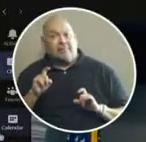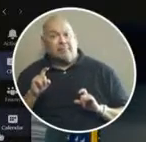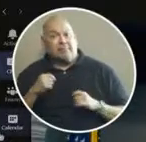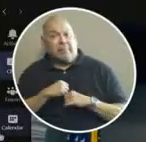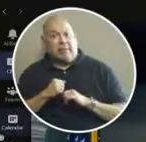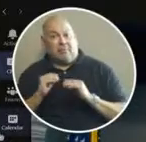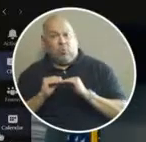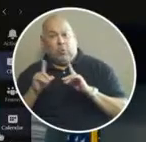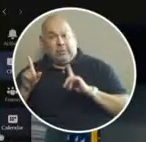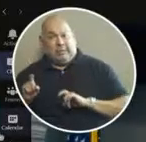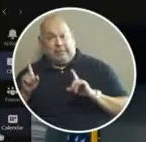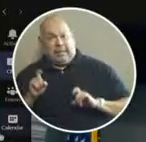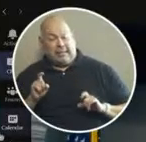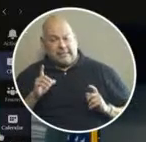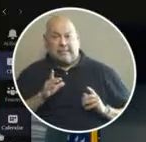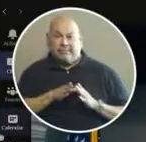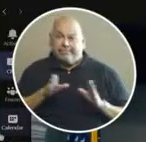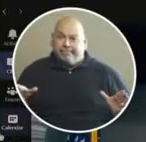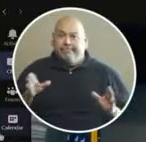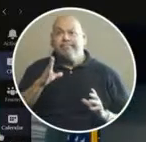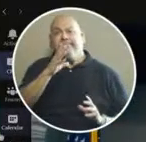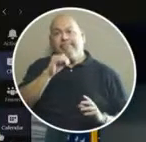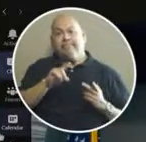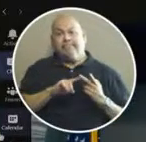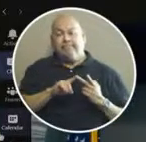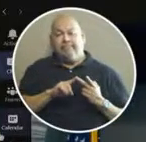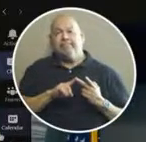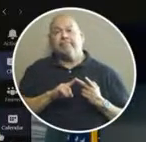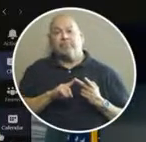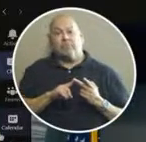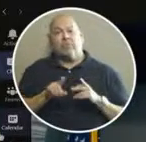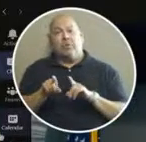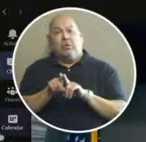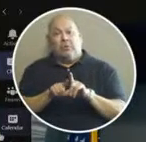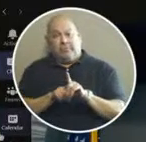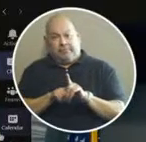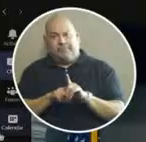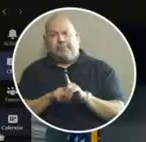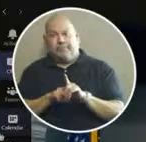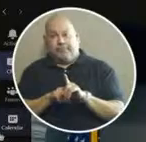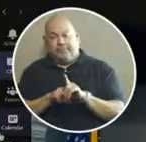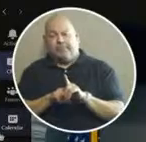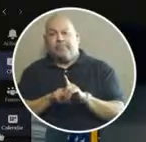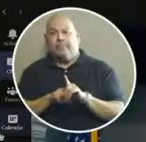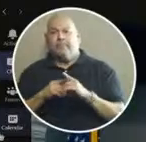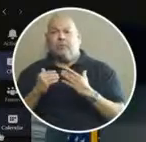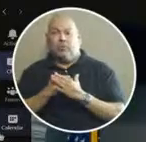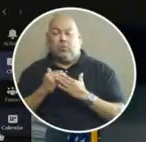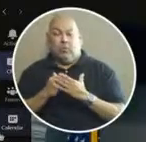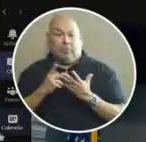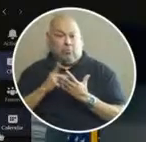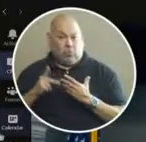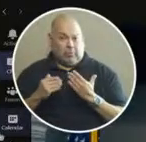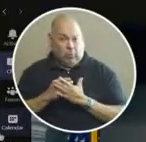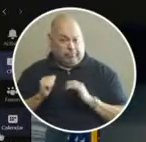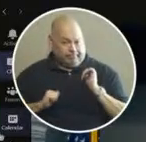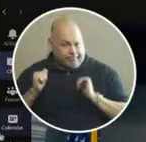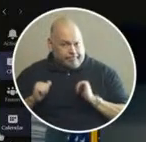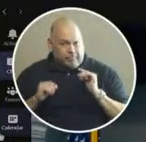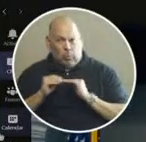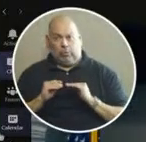pruebas a la población en general, y lo hemos realizado estableciendo un programa agresivo de